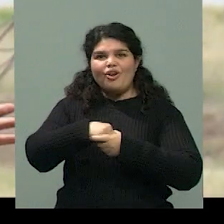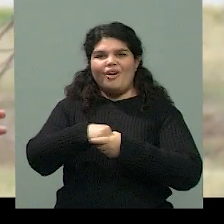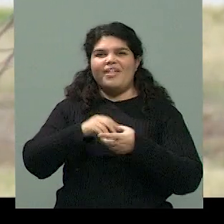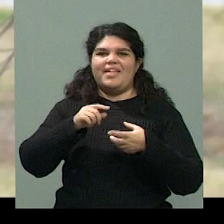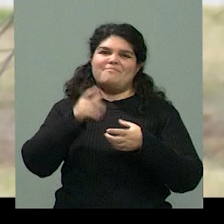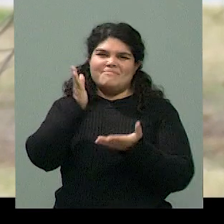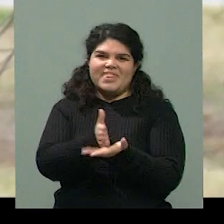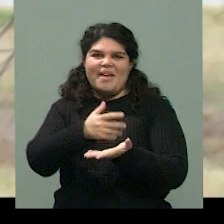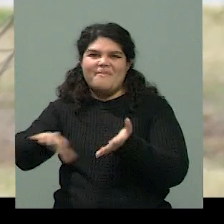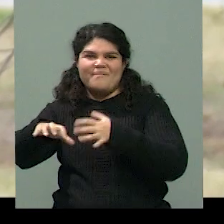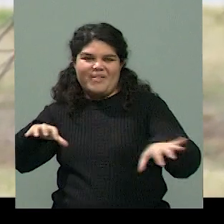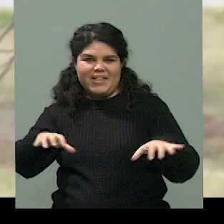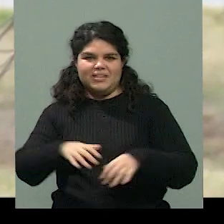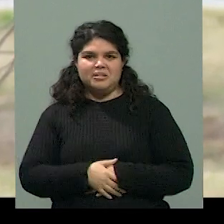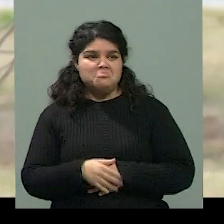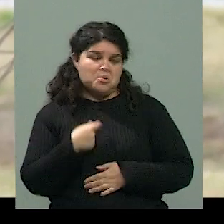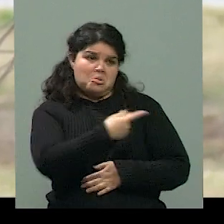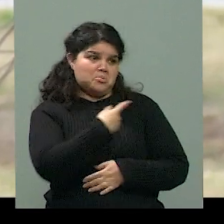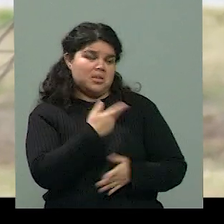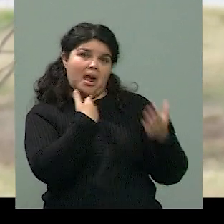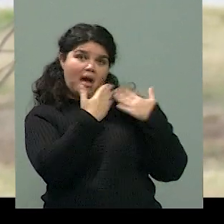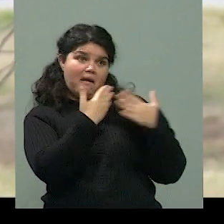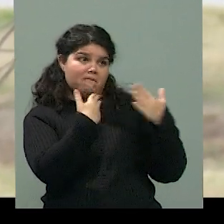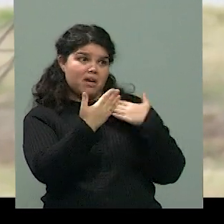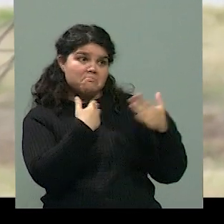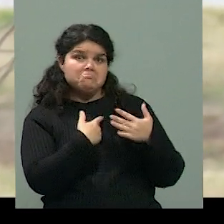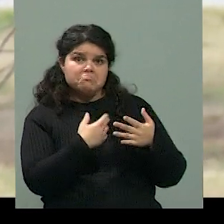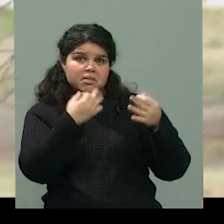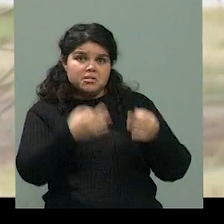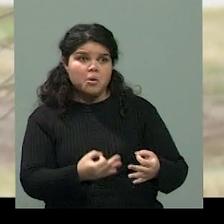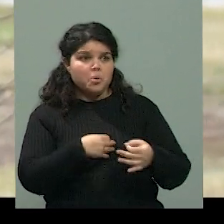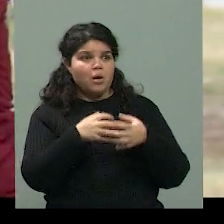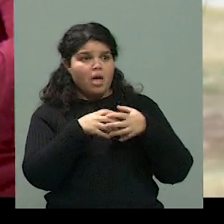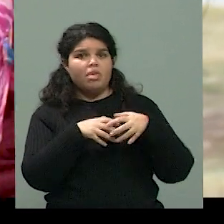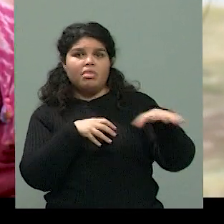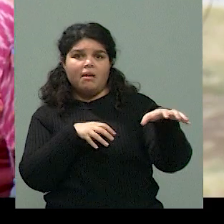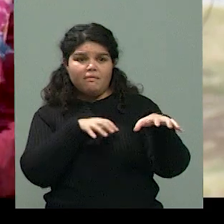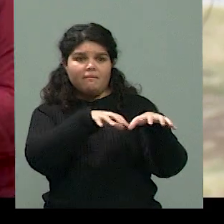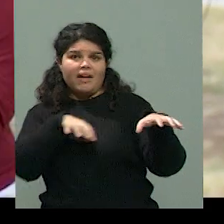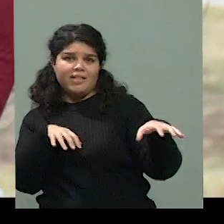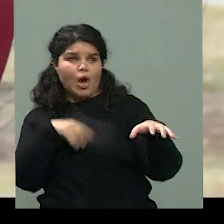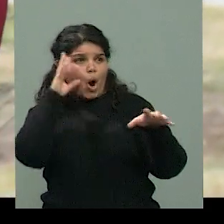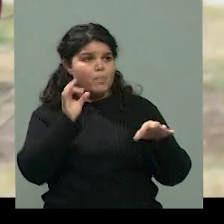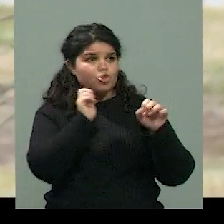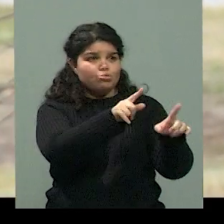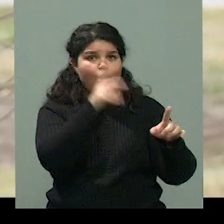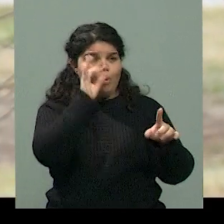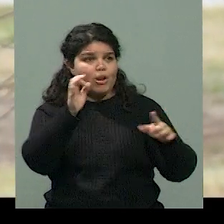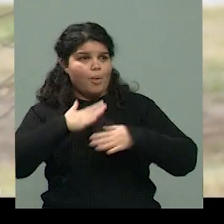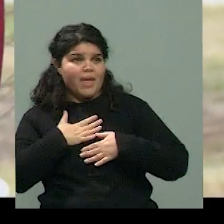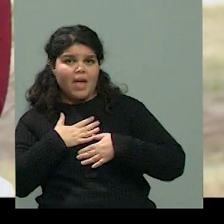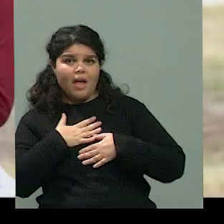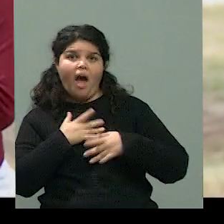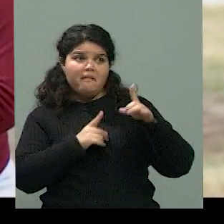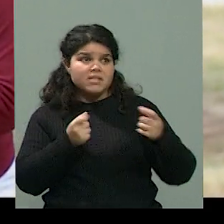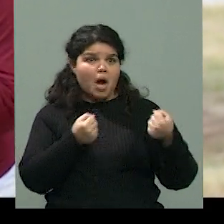ponemos a charlar nosotras dos como estamos ahora, seguramente vamos a trazar una grieta acá, otra acá, porque de algunos temas estaremos de acuerdo